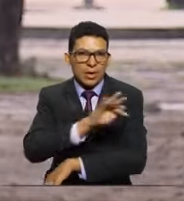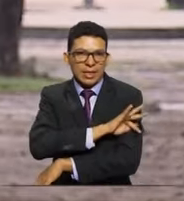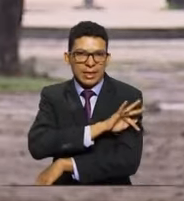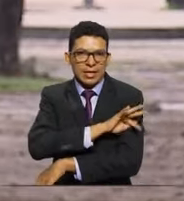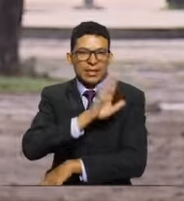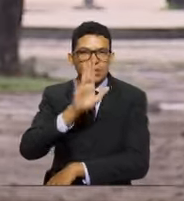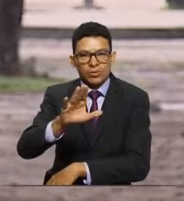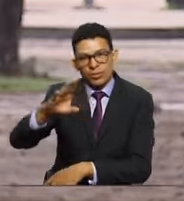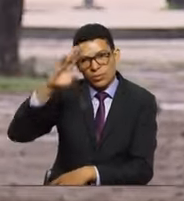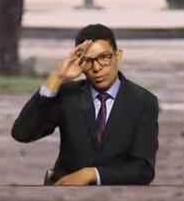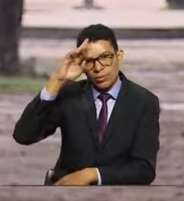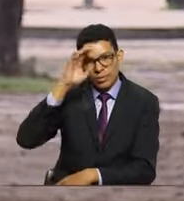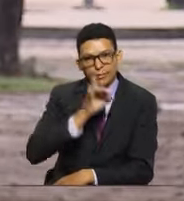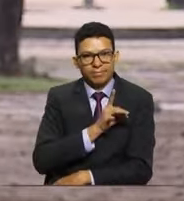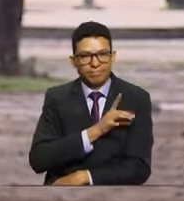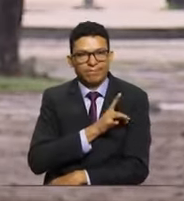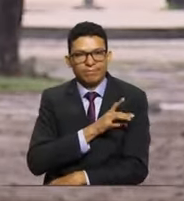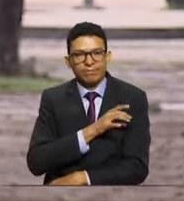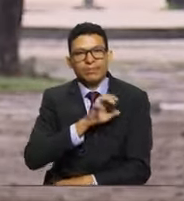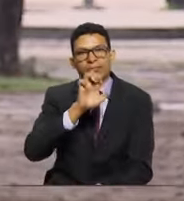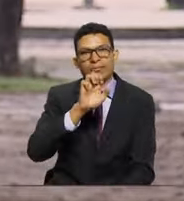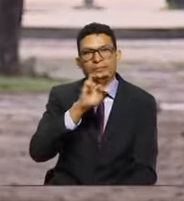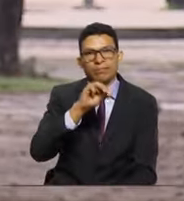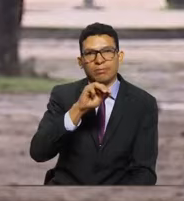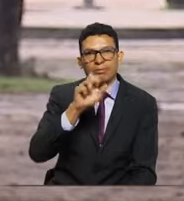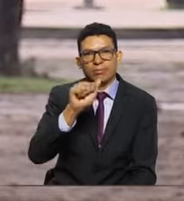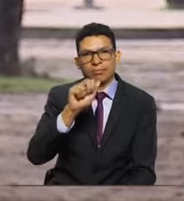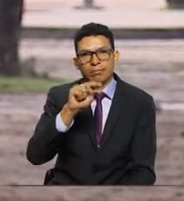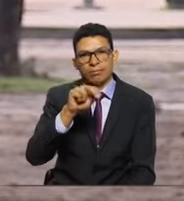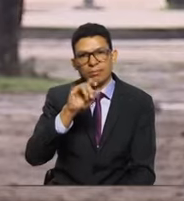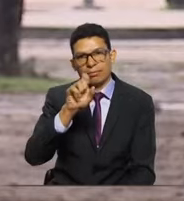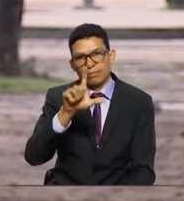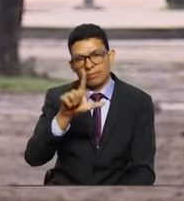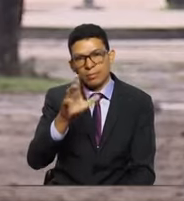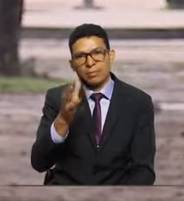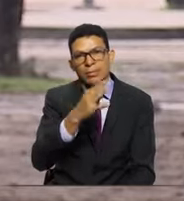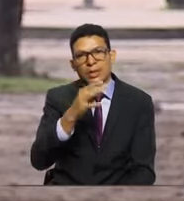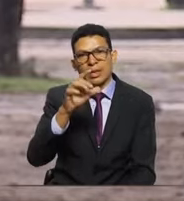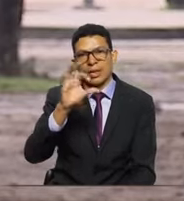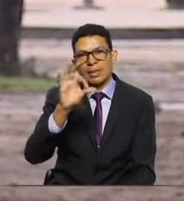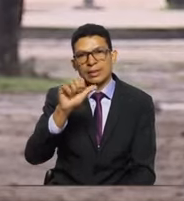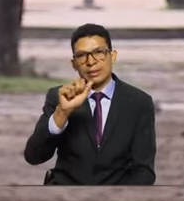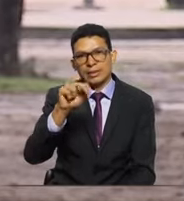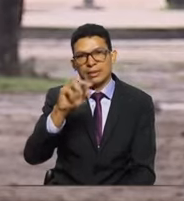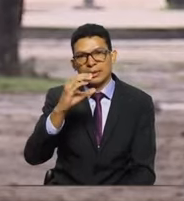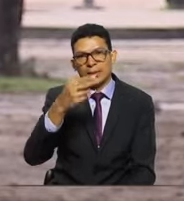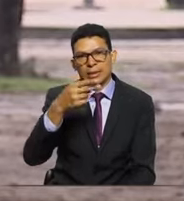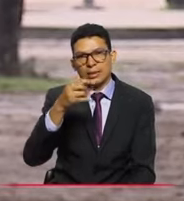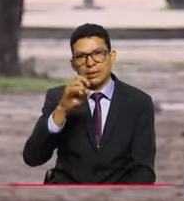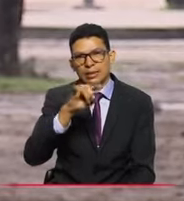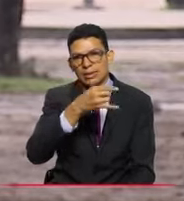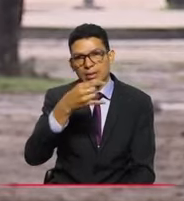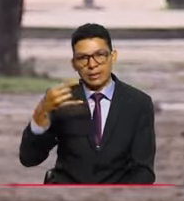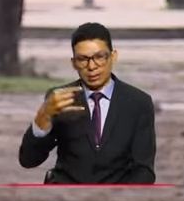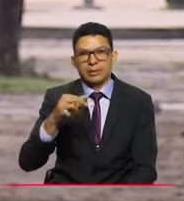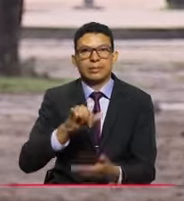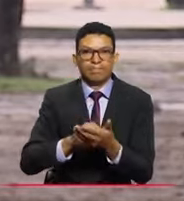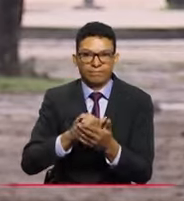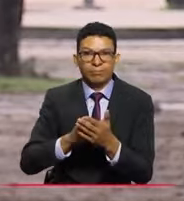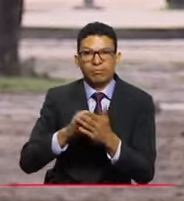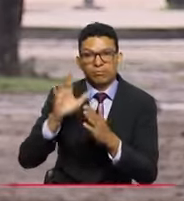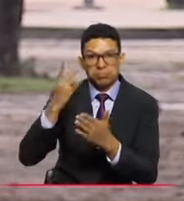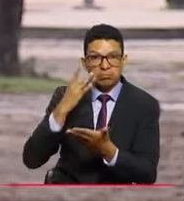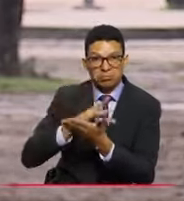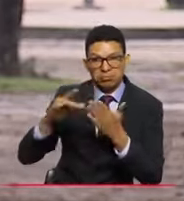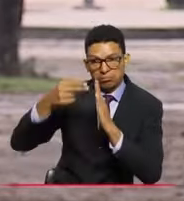de Carabineros, Emmanuel Sánchez Soto, un uniformado que, como lo dijo el general Salamanca, con una historia